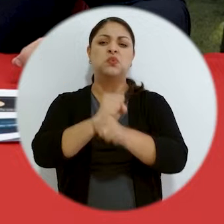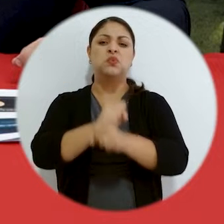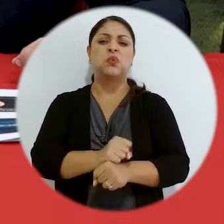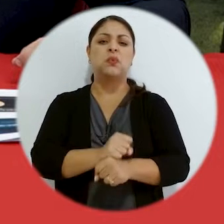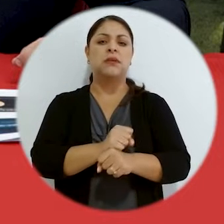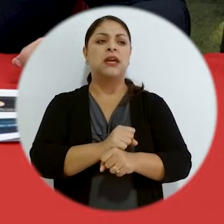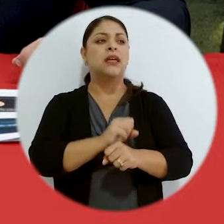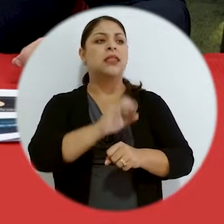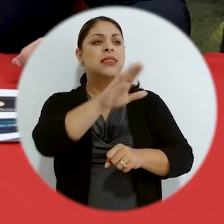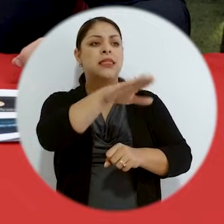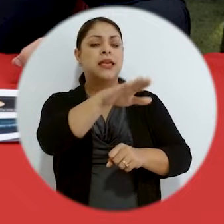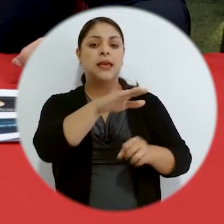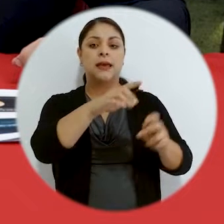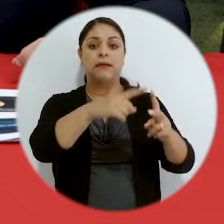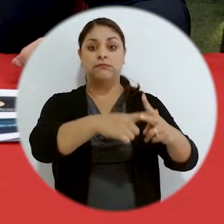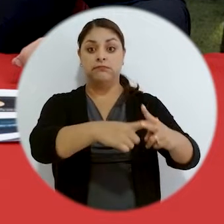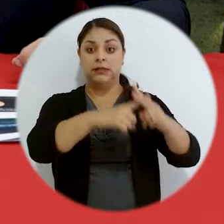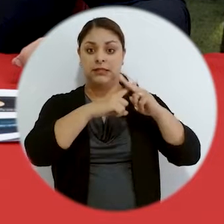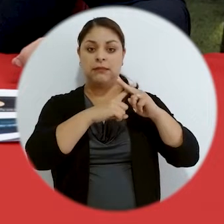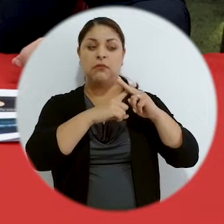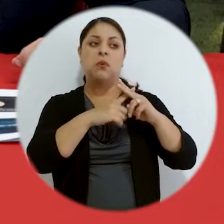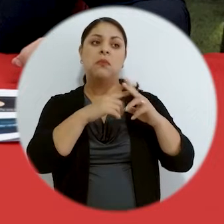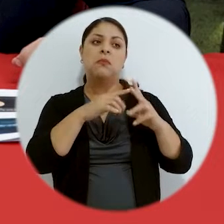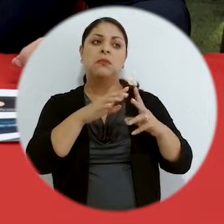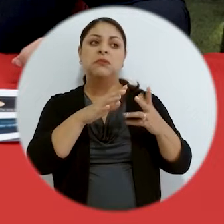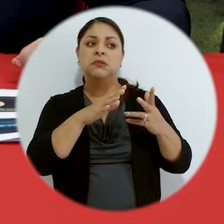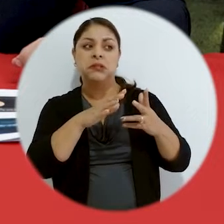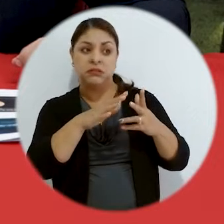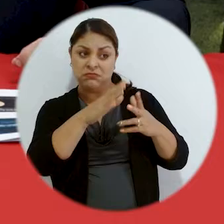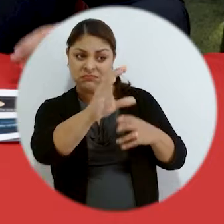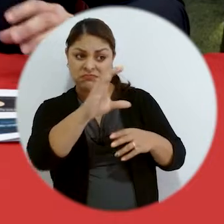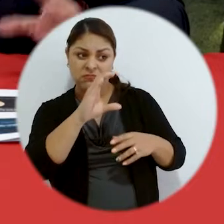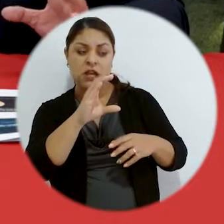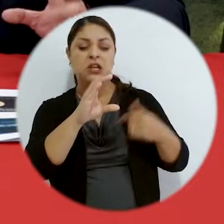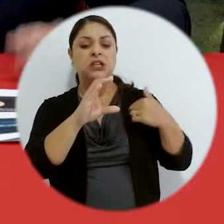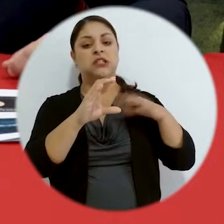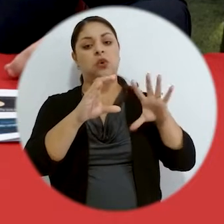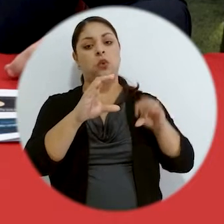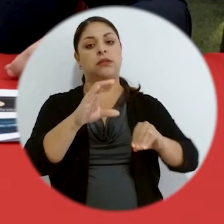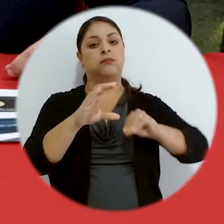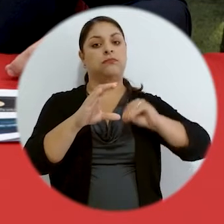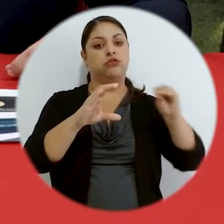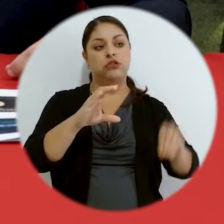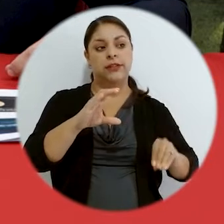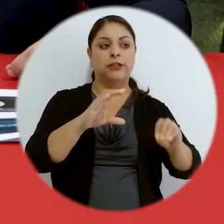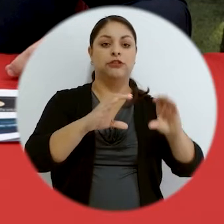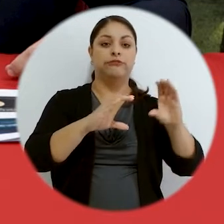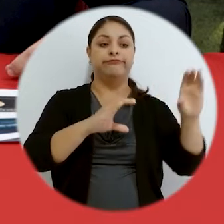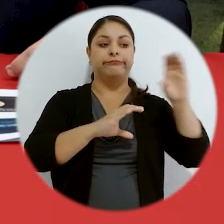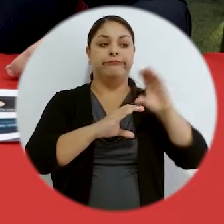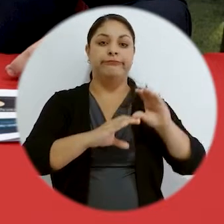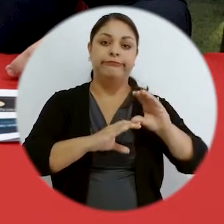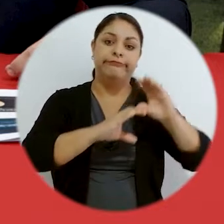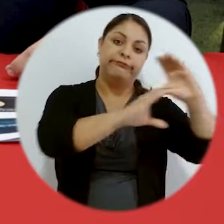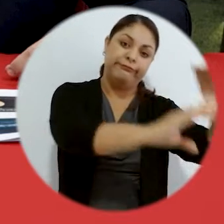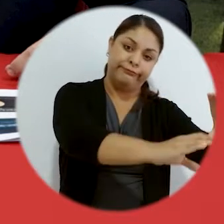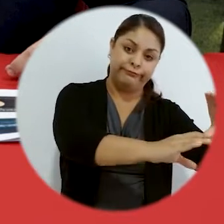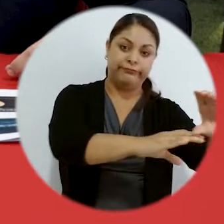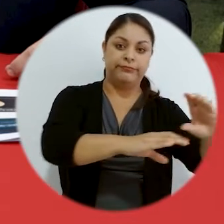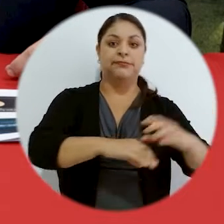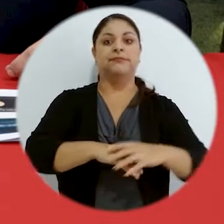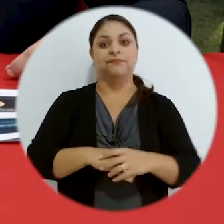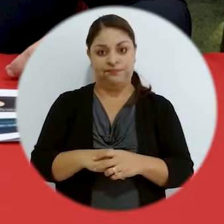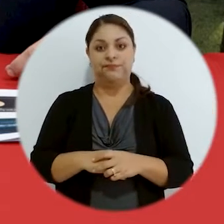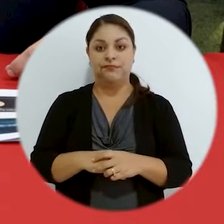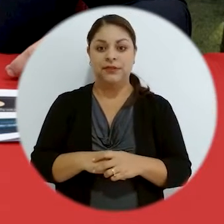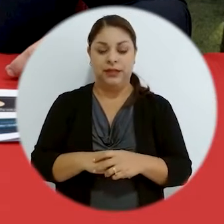pide, digamos, un 50% de interés en un mes. Sí, una usura ahí. Devuélvame lo que le presté, digamos, le presté 1